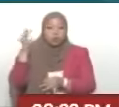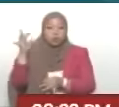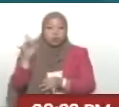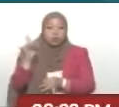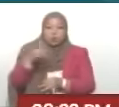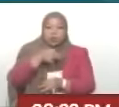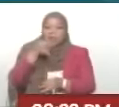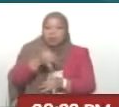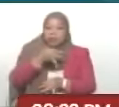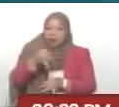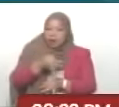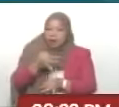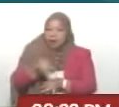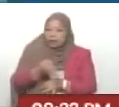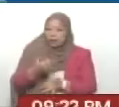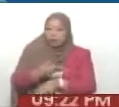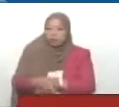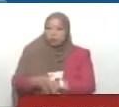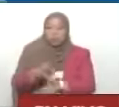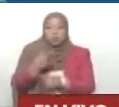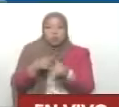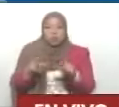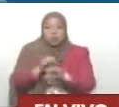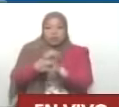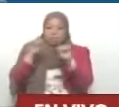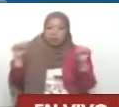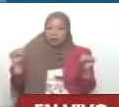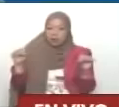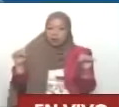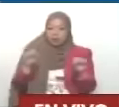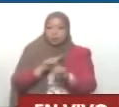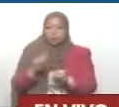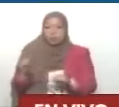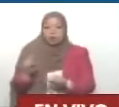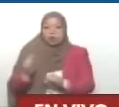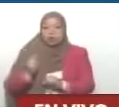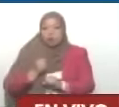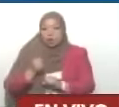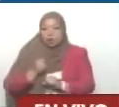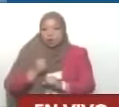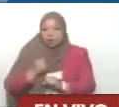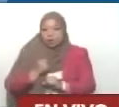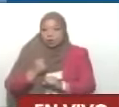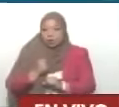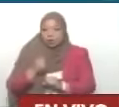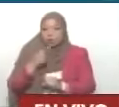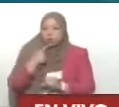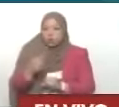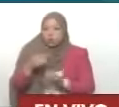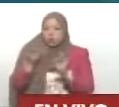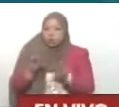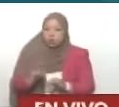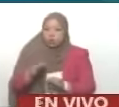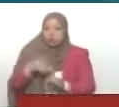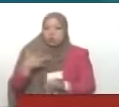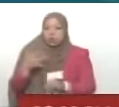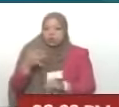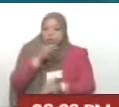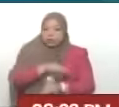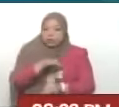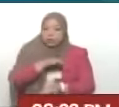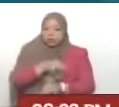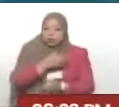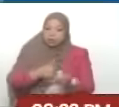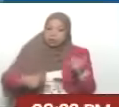es tarde... Pareciera que tampoco es temprano. Es así. A cualquier porque edad. Aquí, efectivamente, aquí señor tenemos presidente. Una